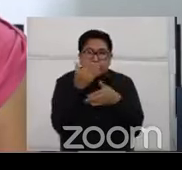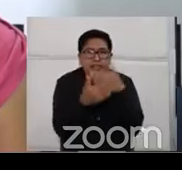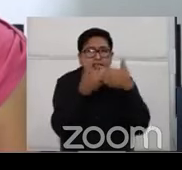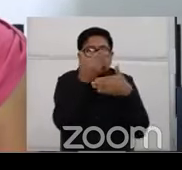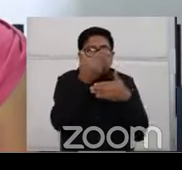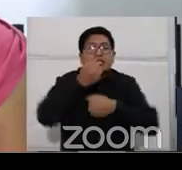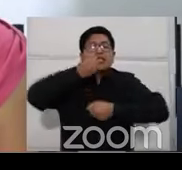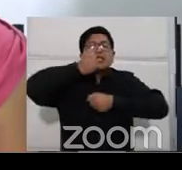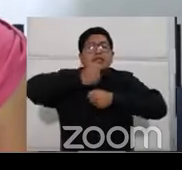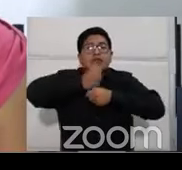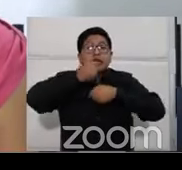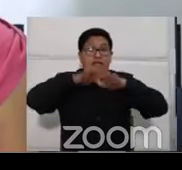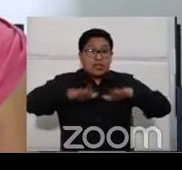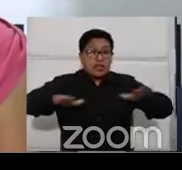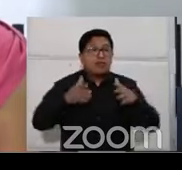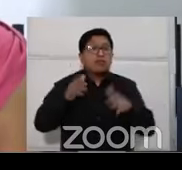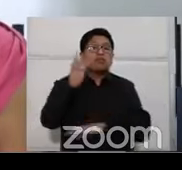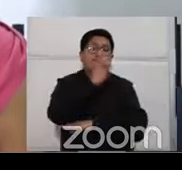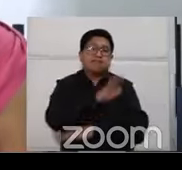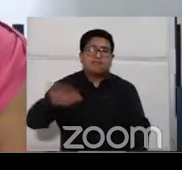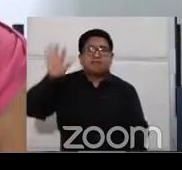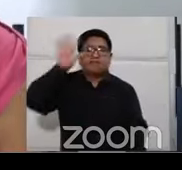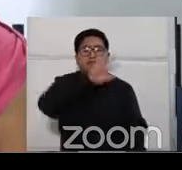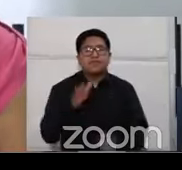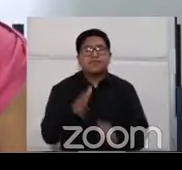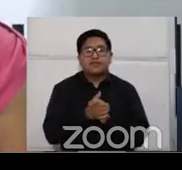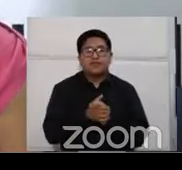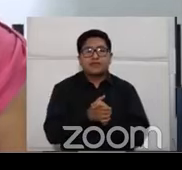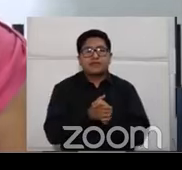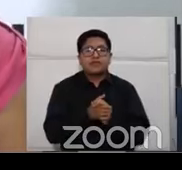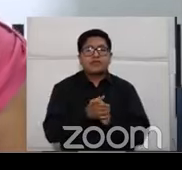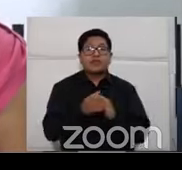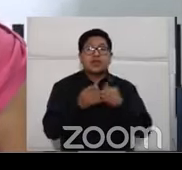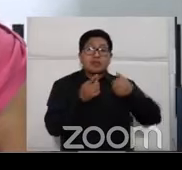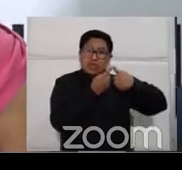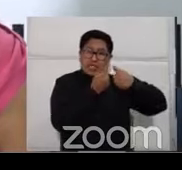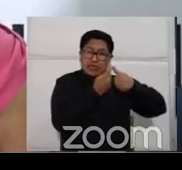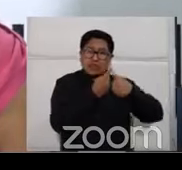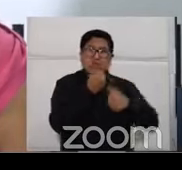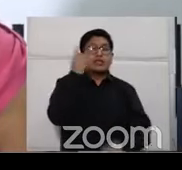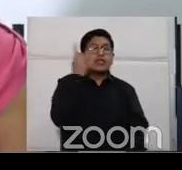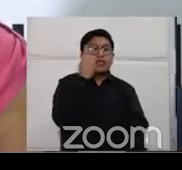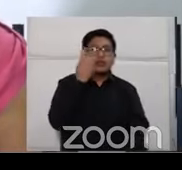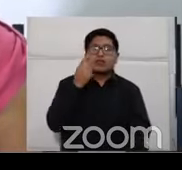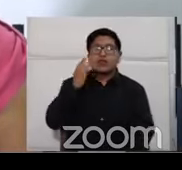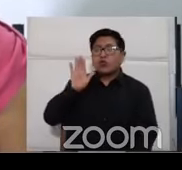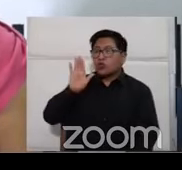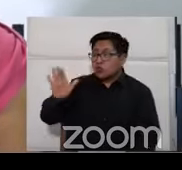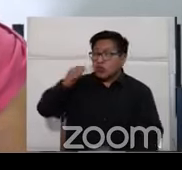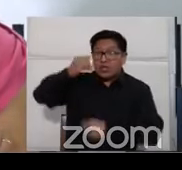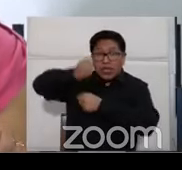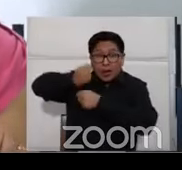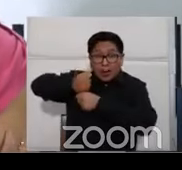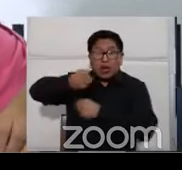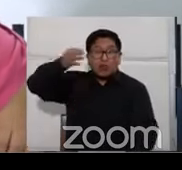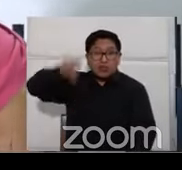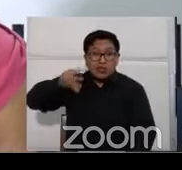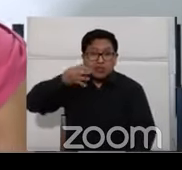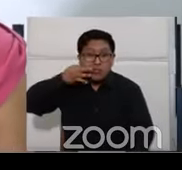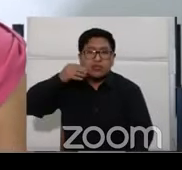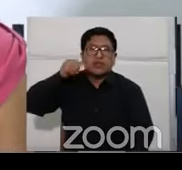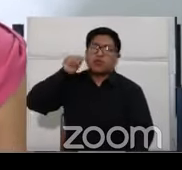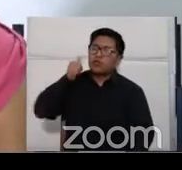infantil en bolivia principalmente desde las voces de los protagonistas desde las voces de las